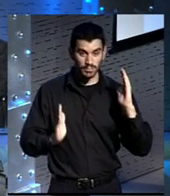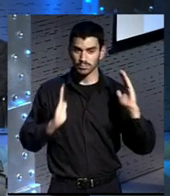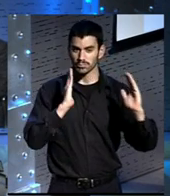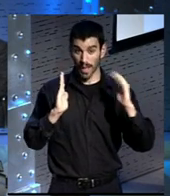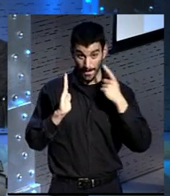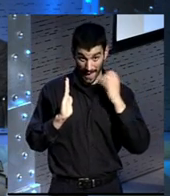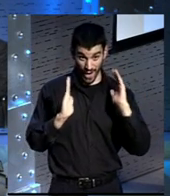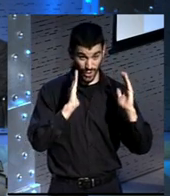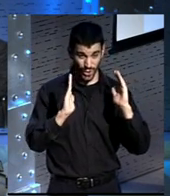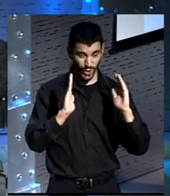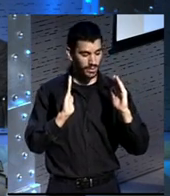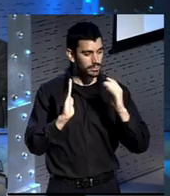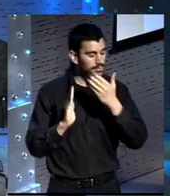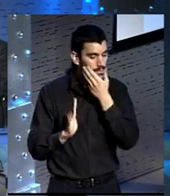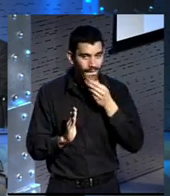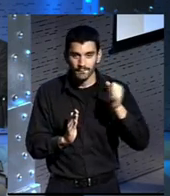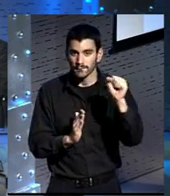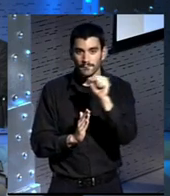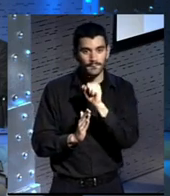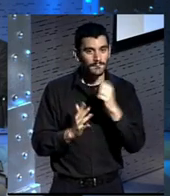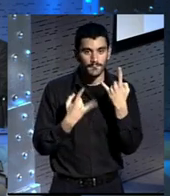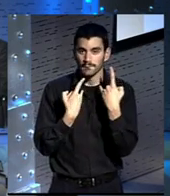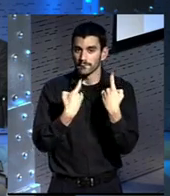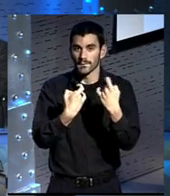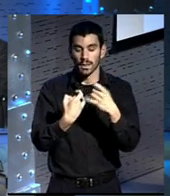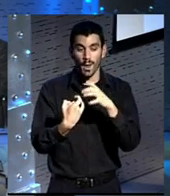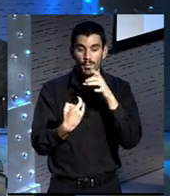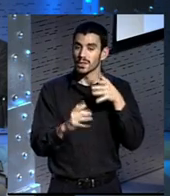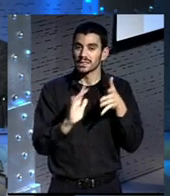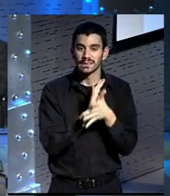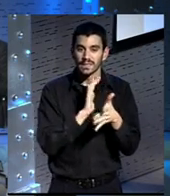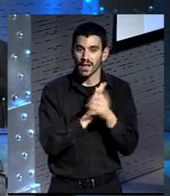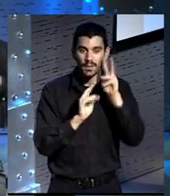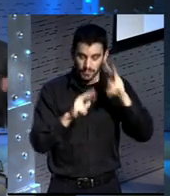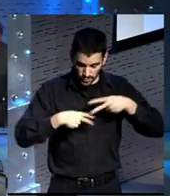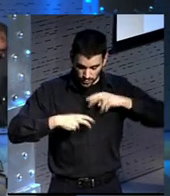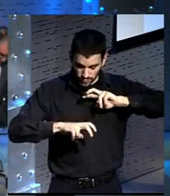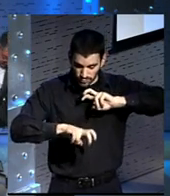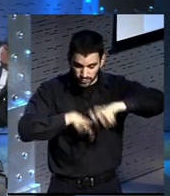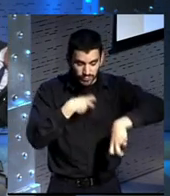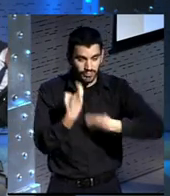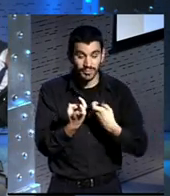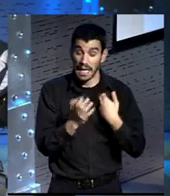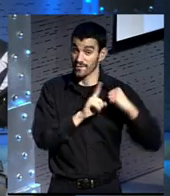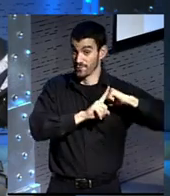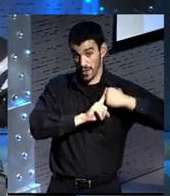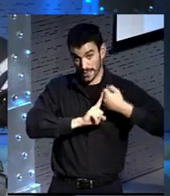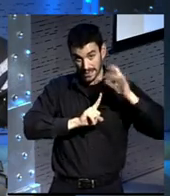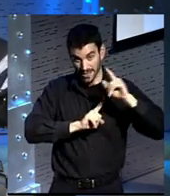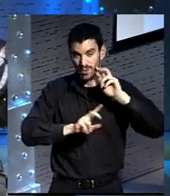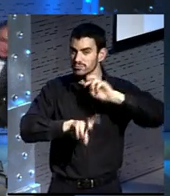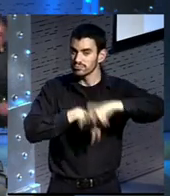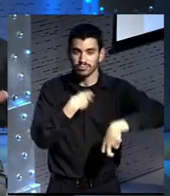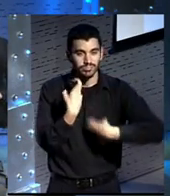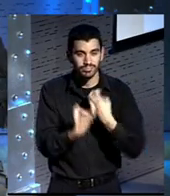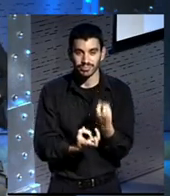banca. Apasionante justamente por esta reinvención a la que nos estamos viendo forzados. Desde mi perspectiva, por un